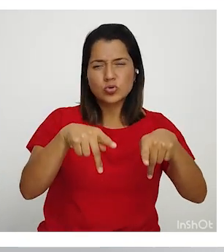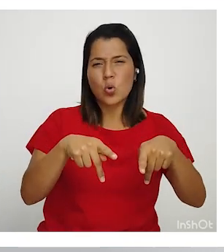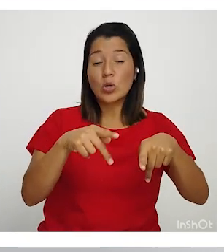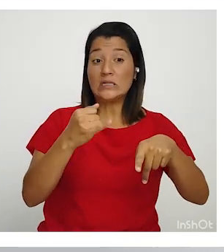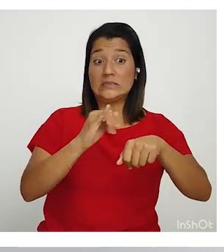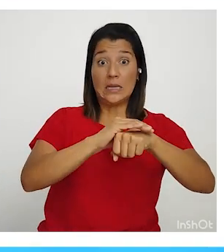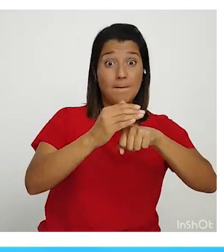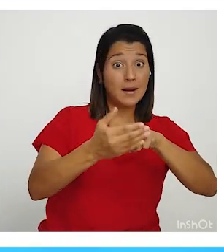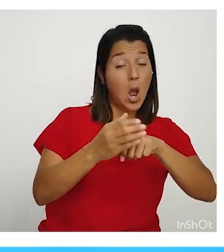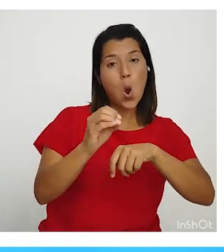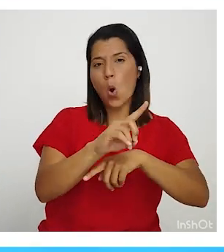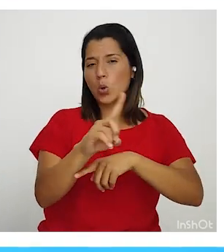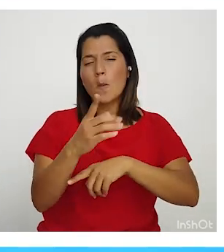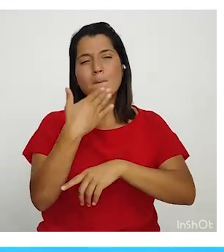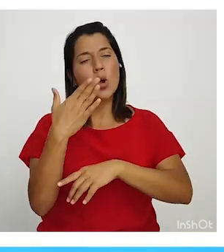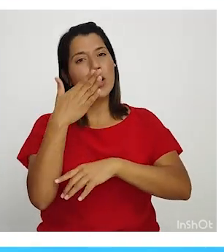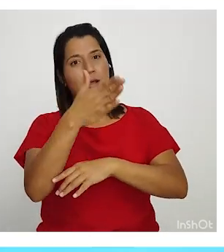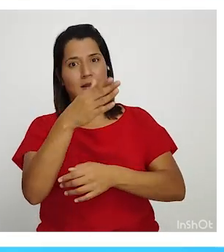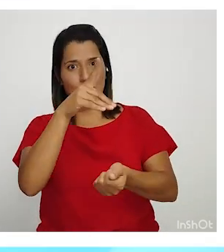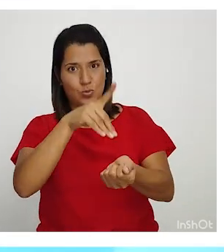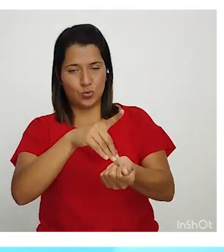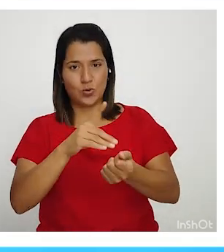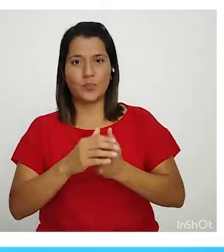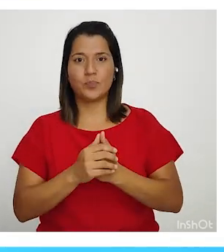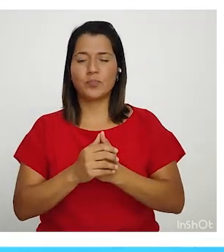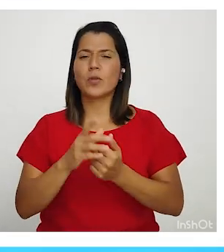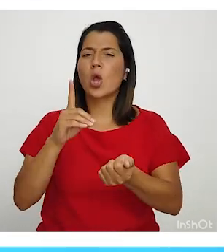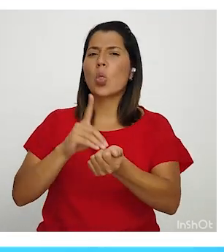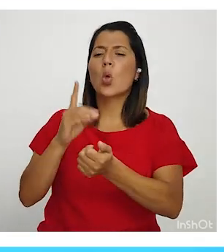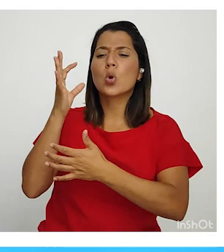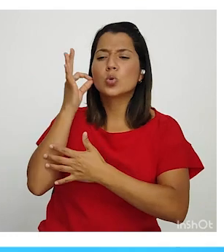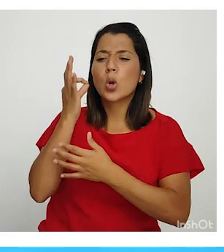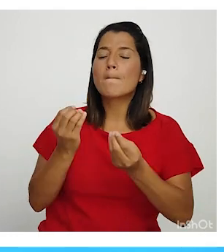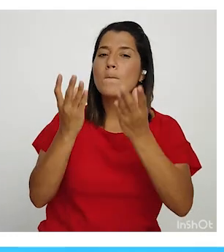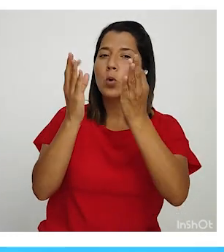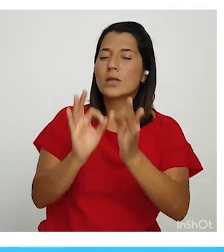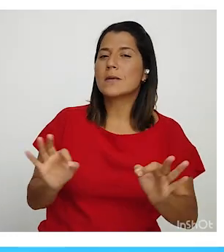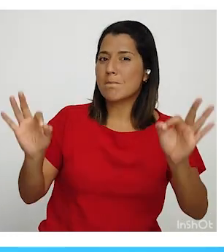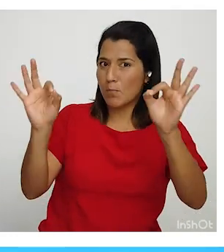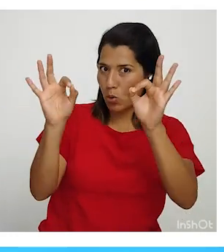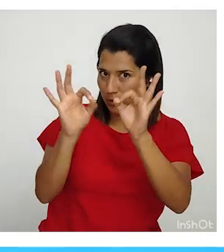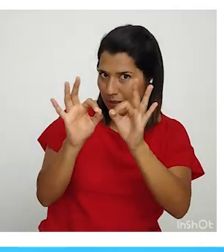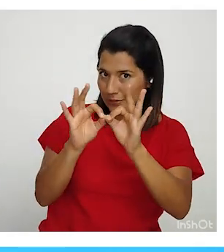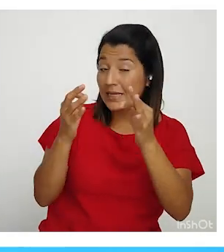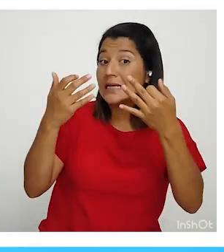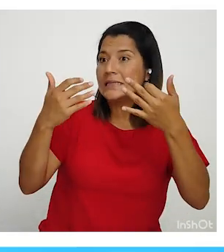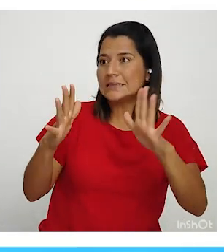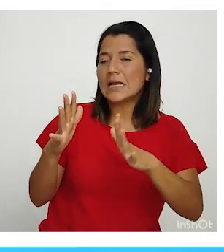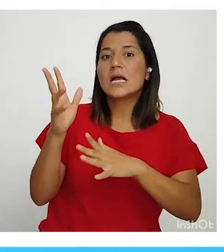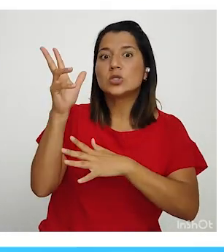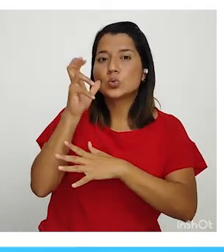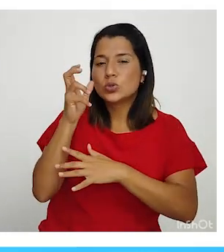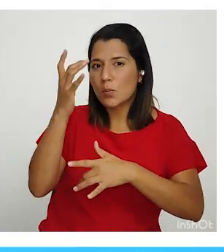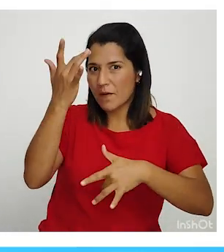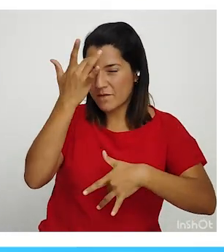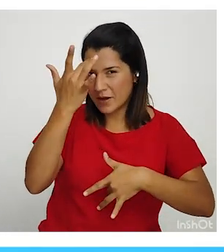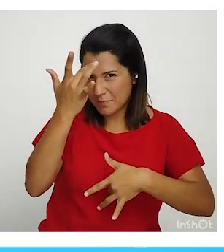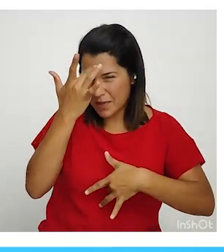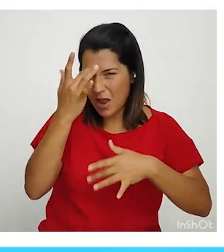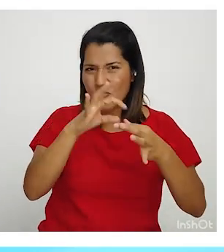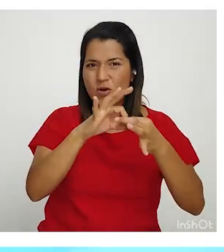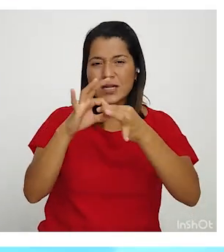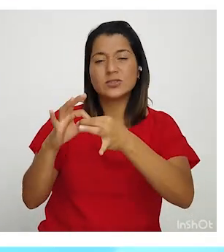consulte. Doctora, importantísimo, bueno, ya escuchamos estas enfermedades relacionadas a vectores,